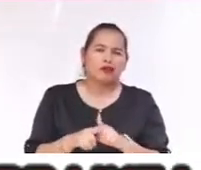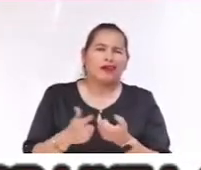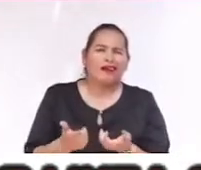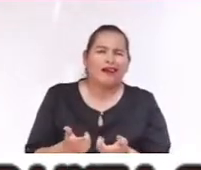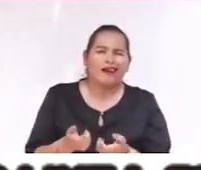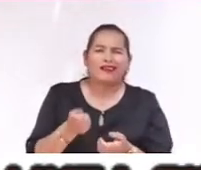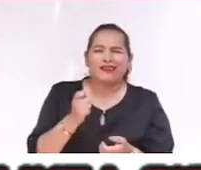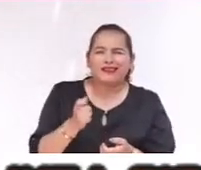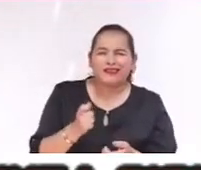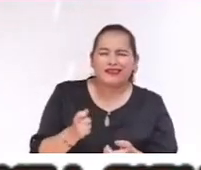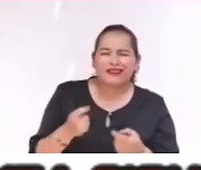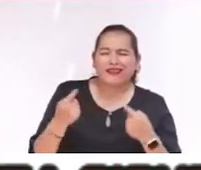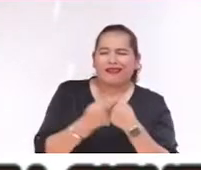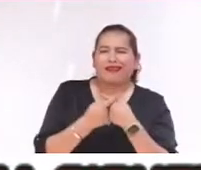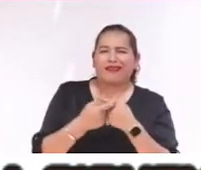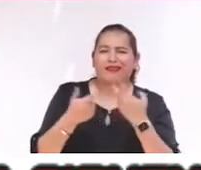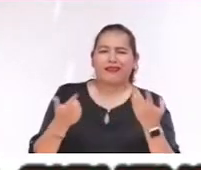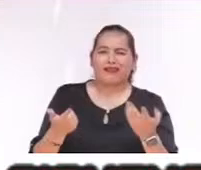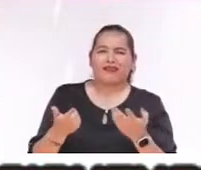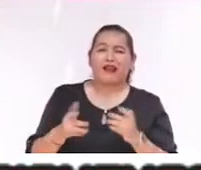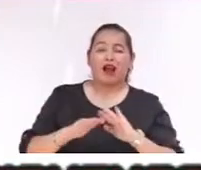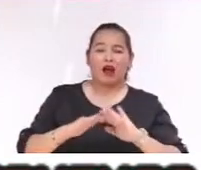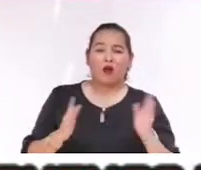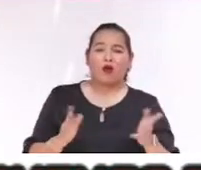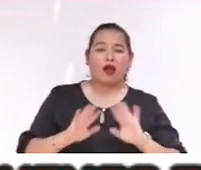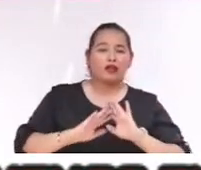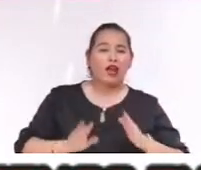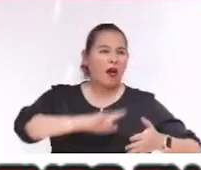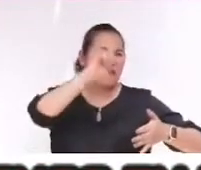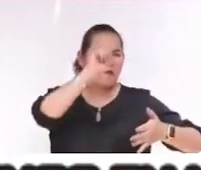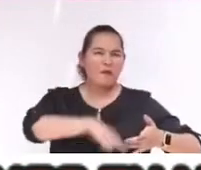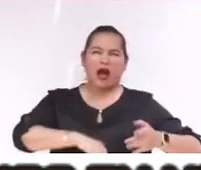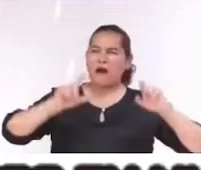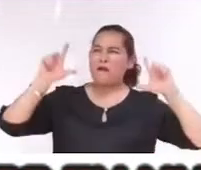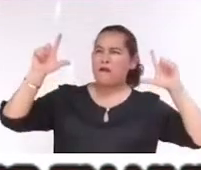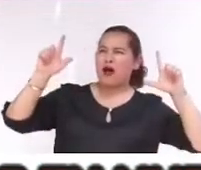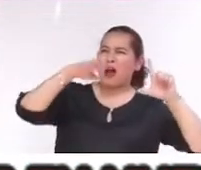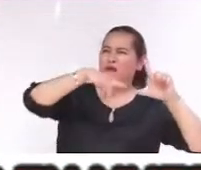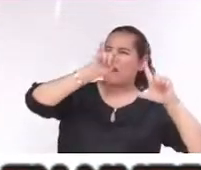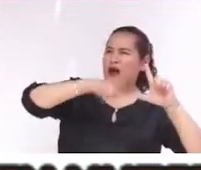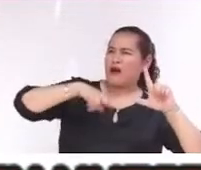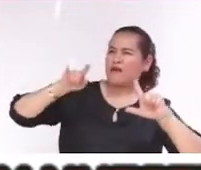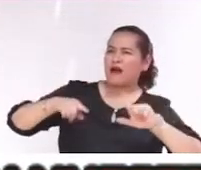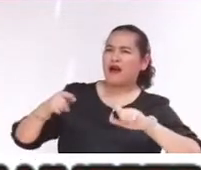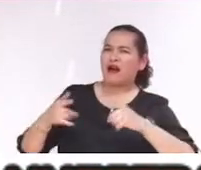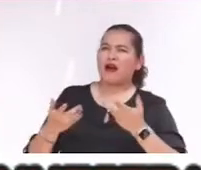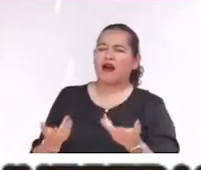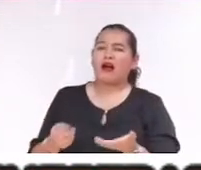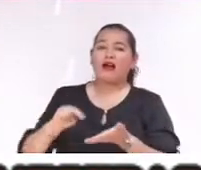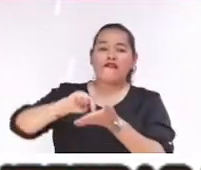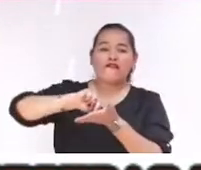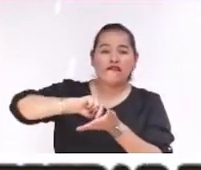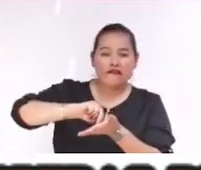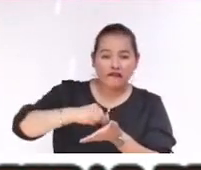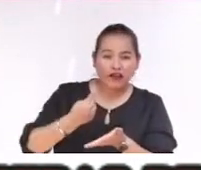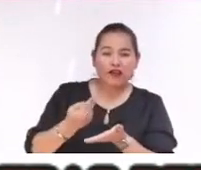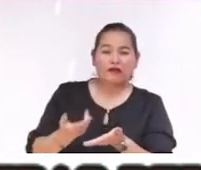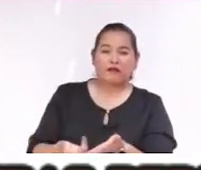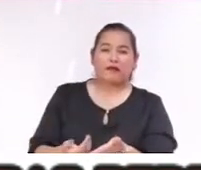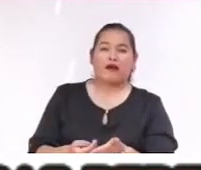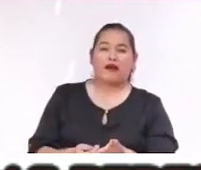que hicieron unos cartelones, unos espectaculares, que tienen la firma del INE, hechos por